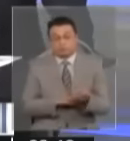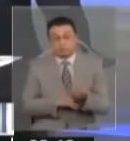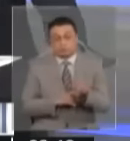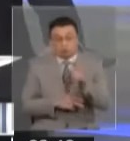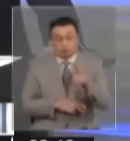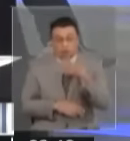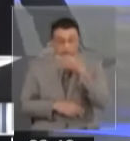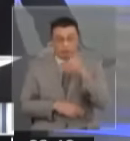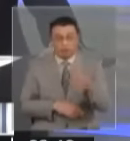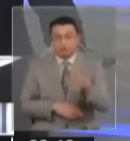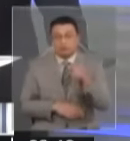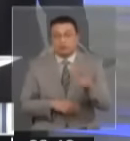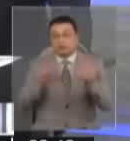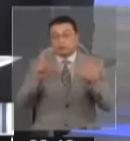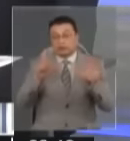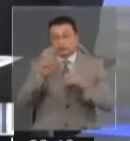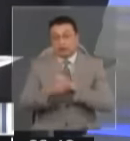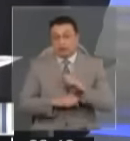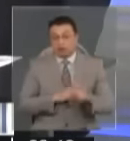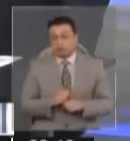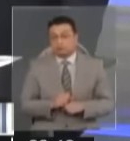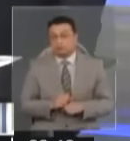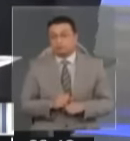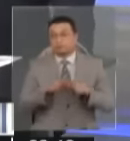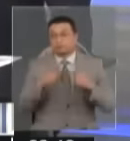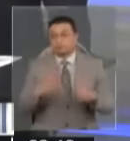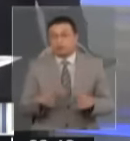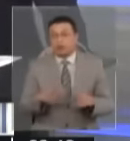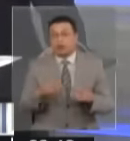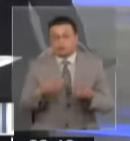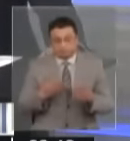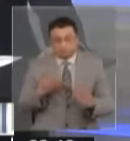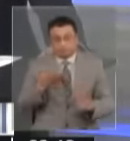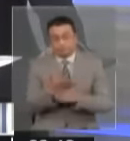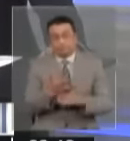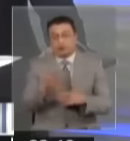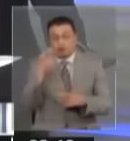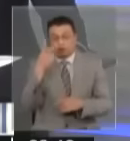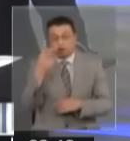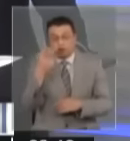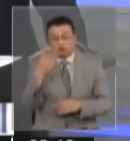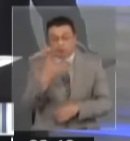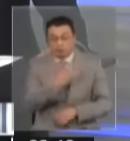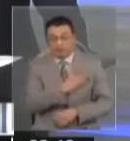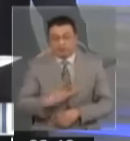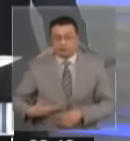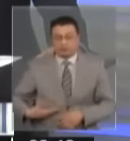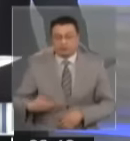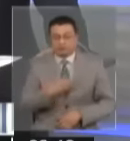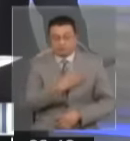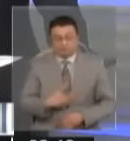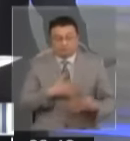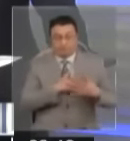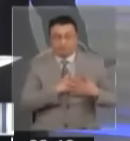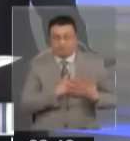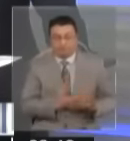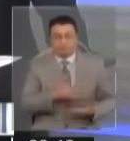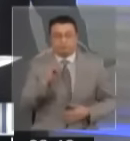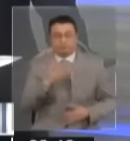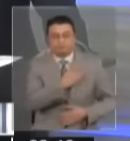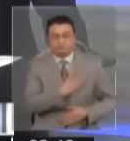tú, ya 7 años, se llevaron a dos presidente, a la presidenta Bachelet y al